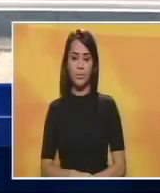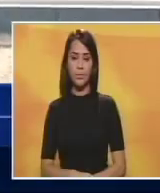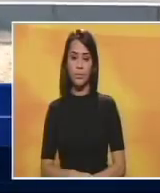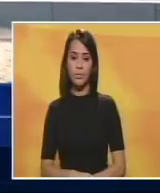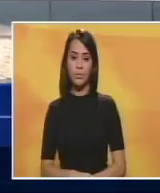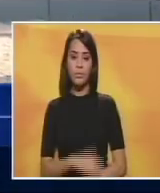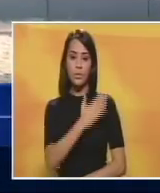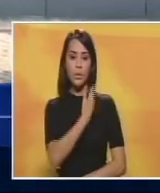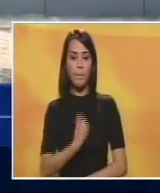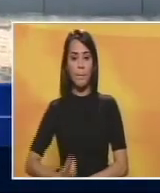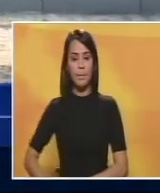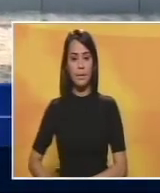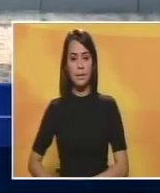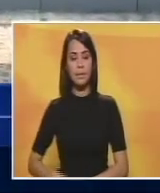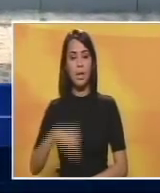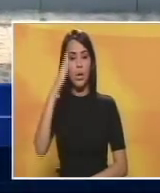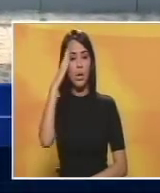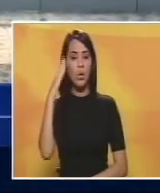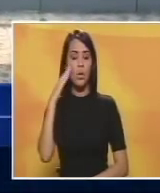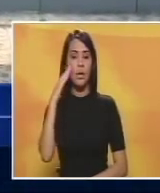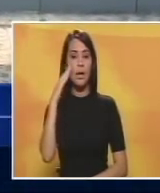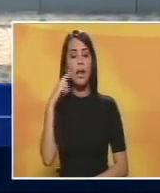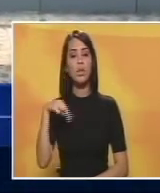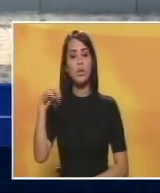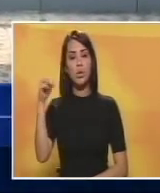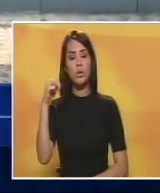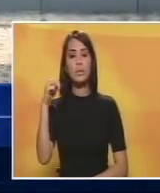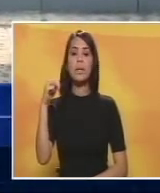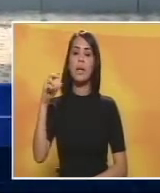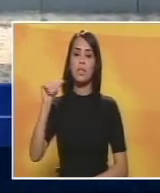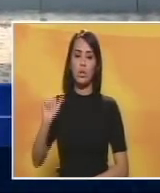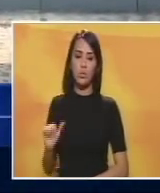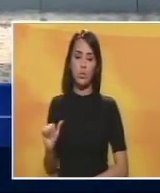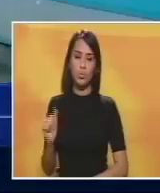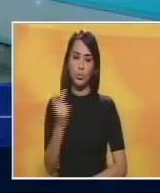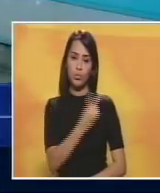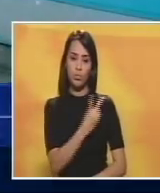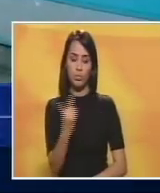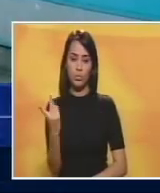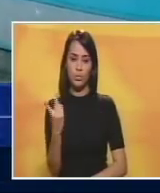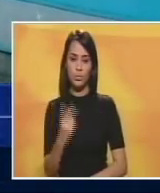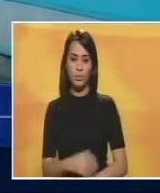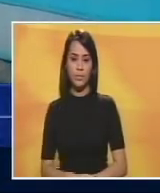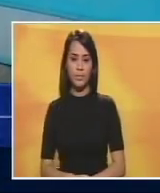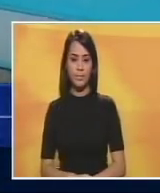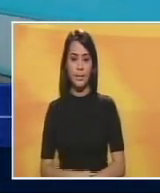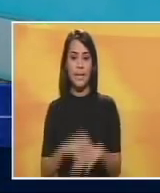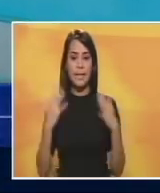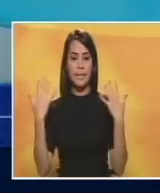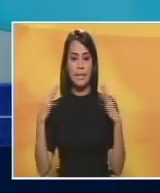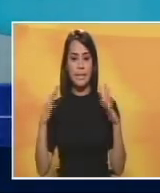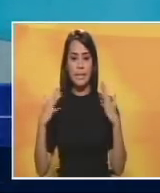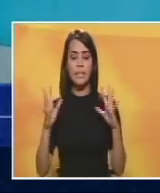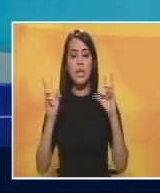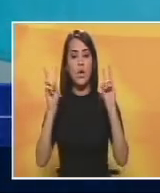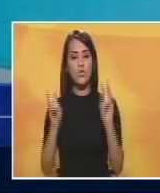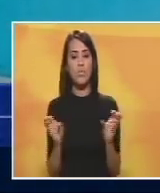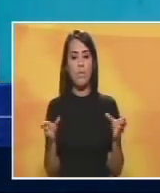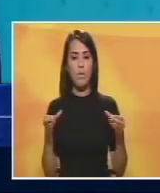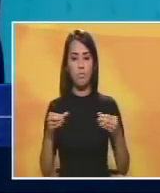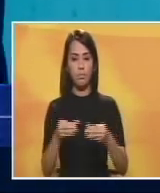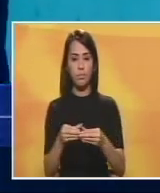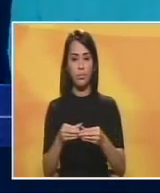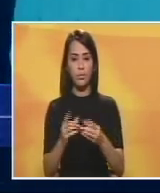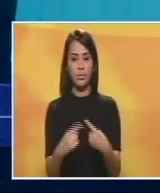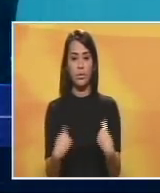Los líderes de Corea del Norte y su vecino del sur Kim Jong-un y Moon Jae-in celebran una nueva cumbre en